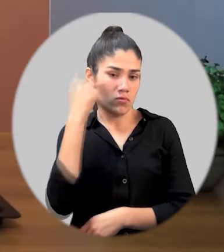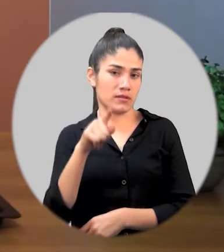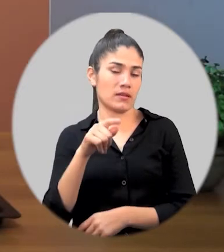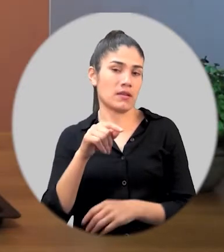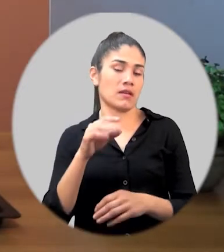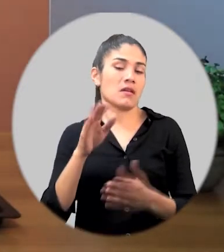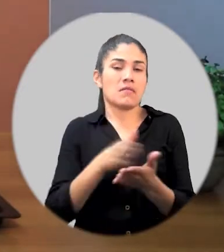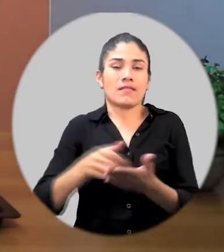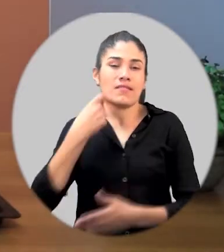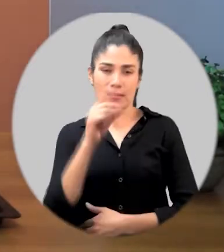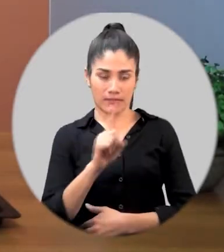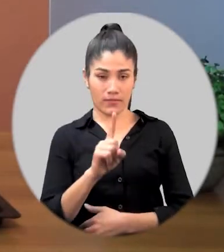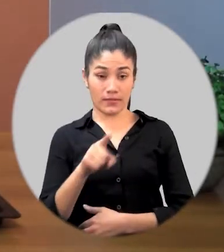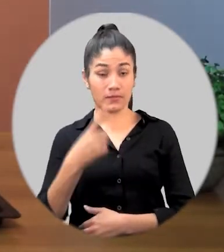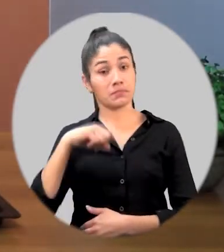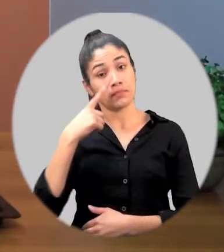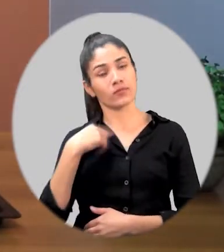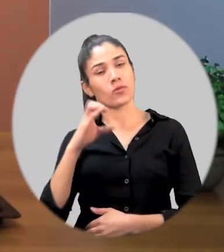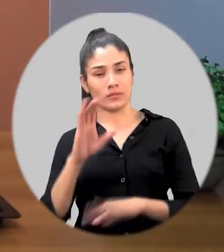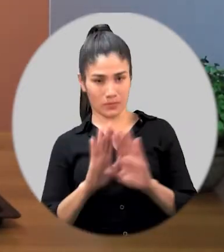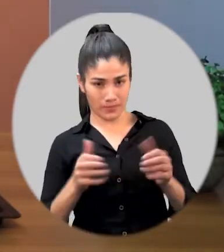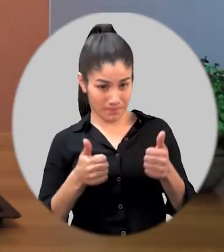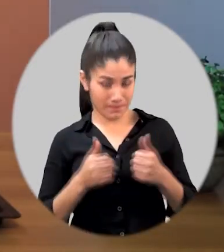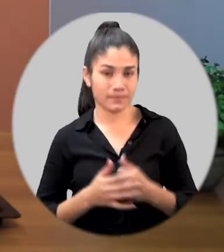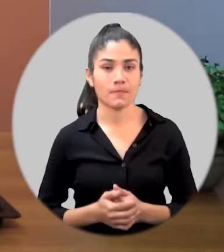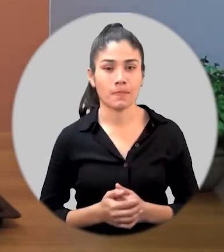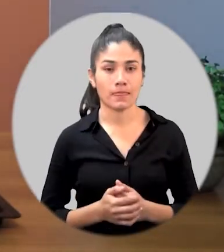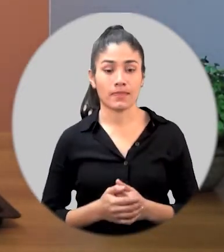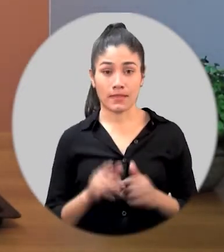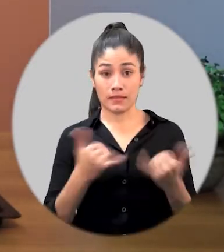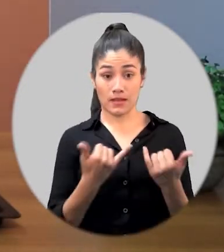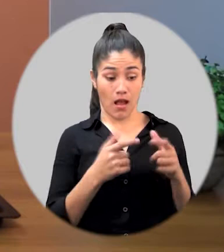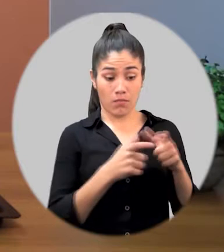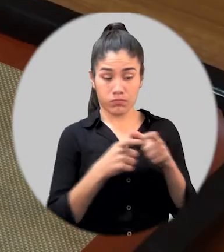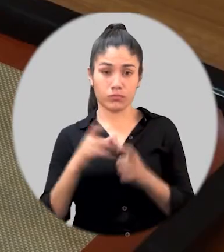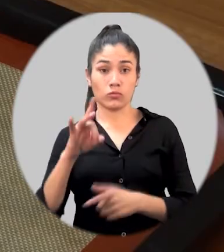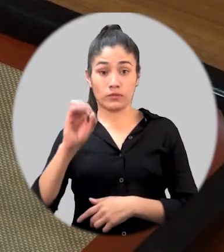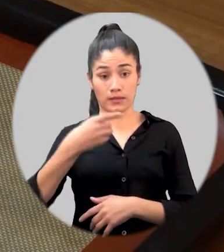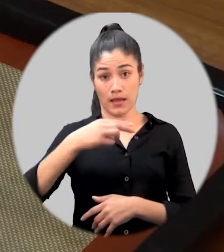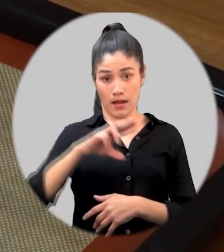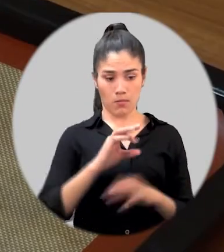otra vez. Bueno, pesamos las bolitas de 80 gramos.